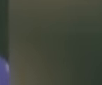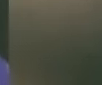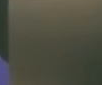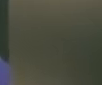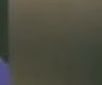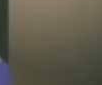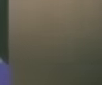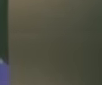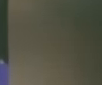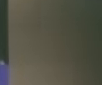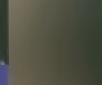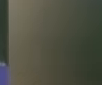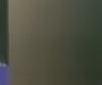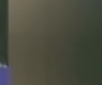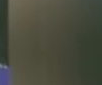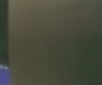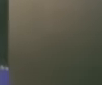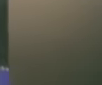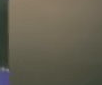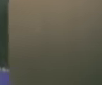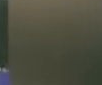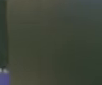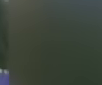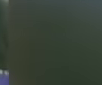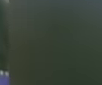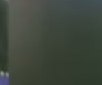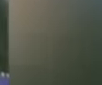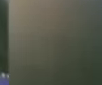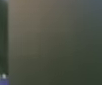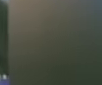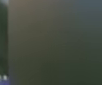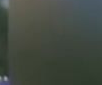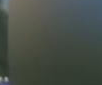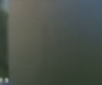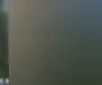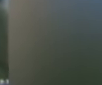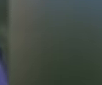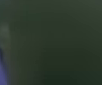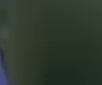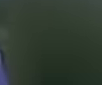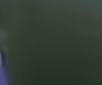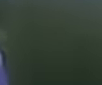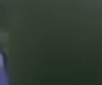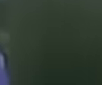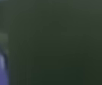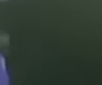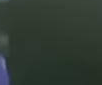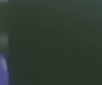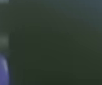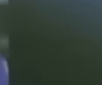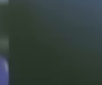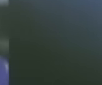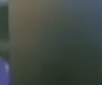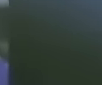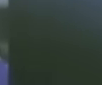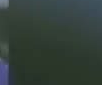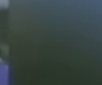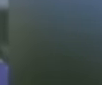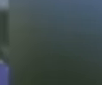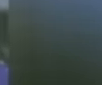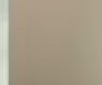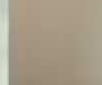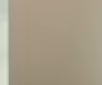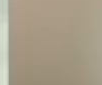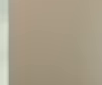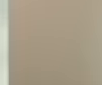tan importante la compra de likes, compra de follows, compra de retweets, compra de comentarios para hacer pensar de que hoy vamos a suponer, Diego dice algo,